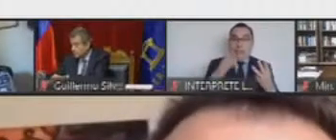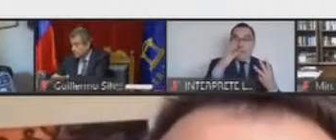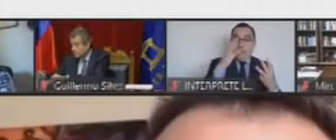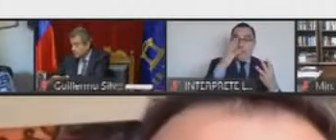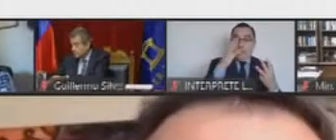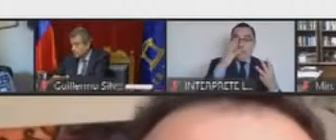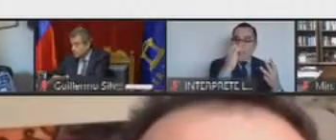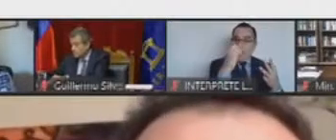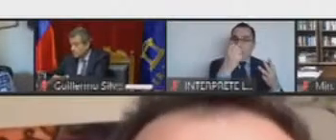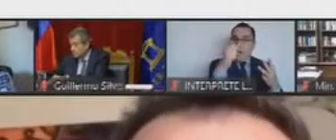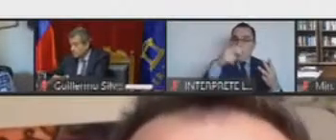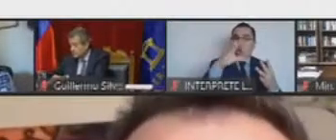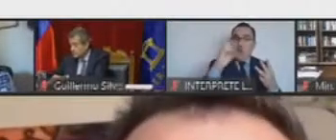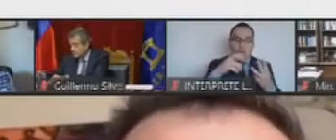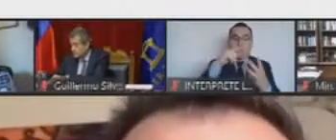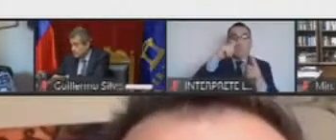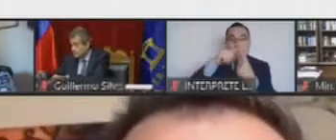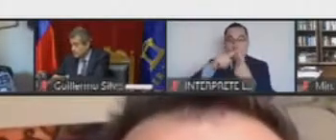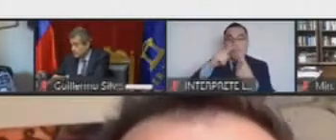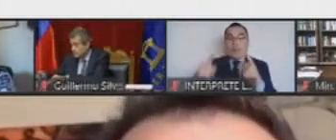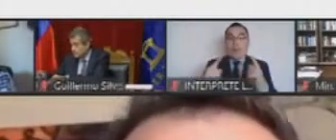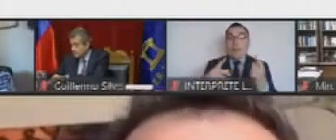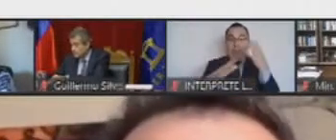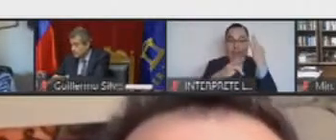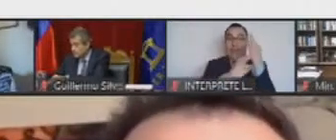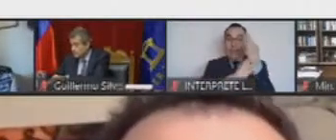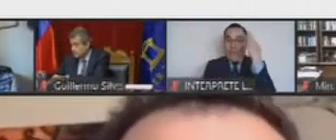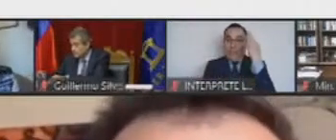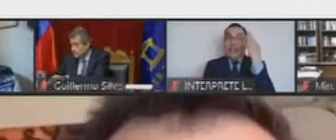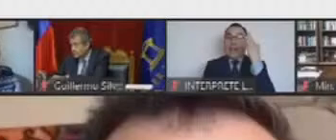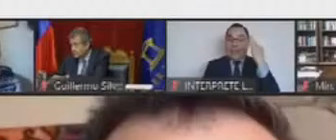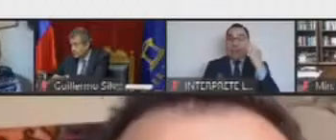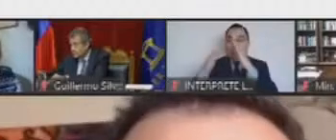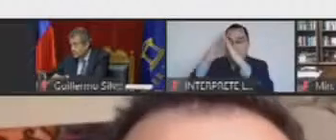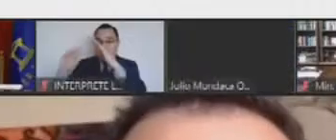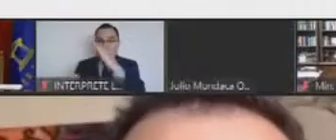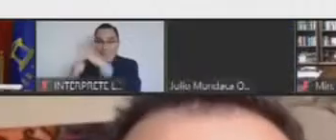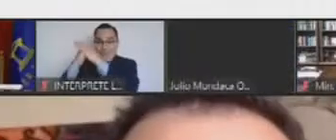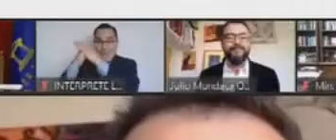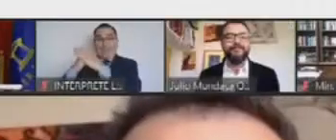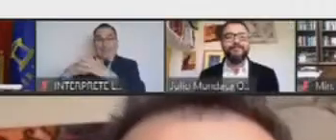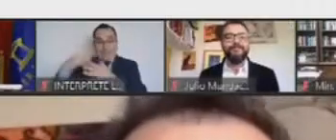Vivanco. Dejo con ustedes entonces a la Fiscala de la Corte Suprema, Lía Cabello.